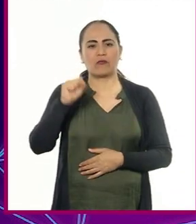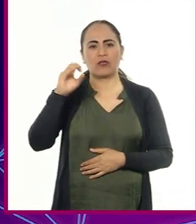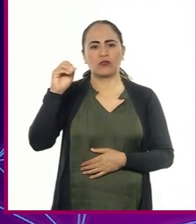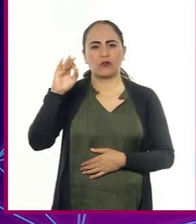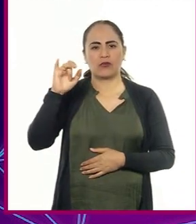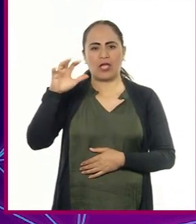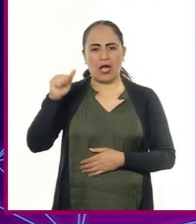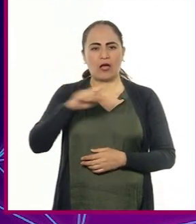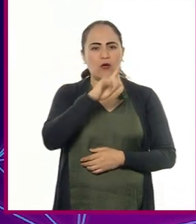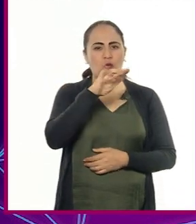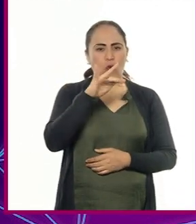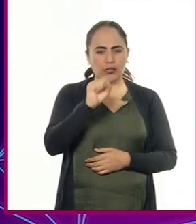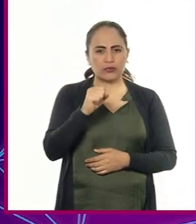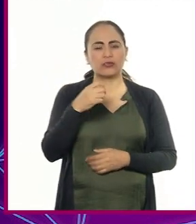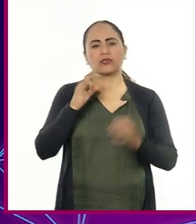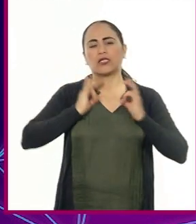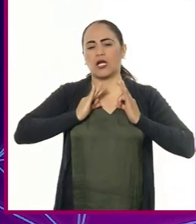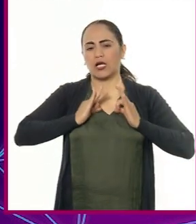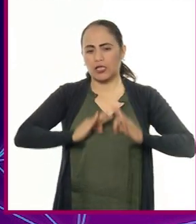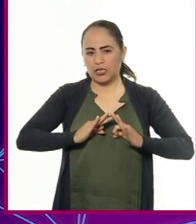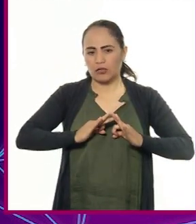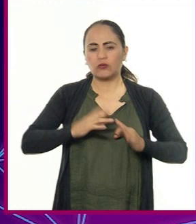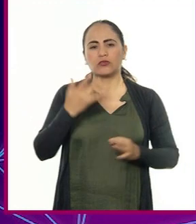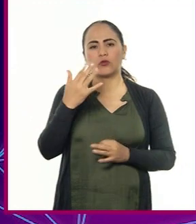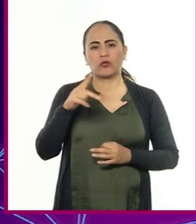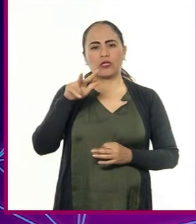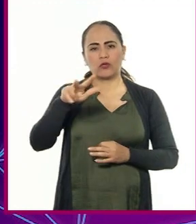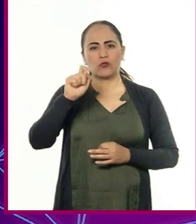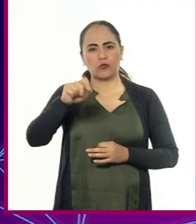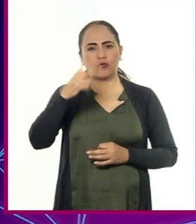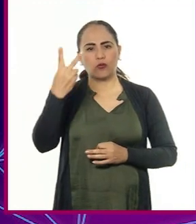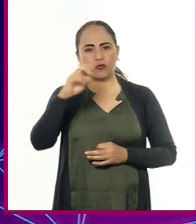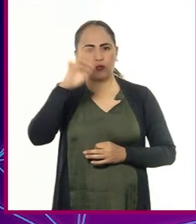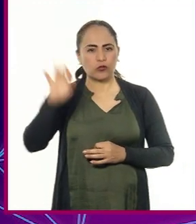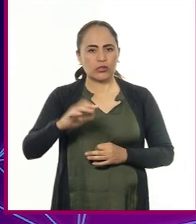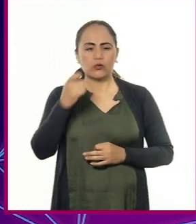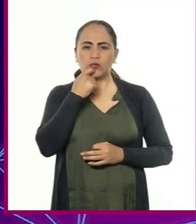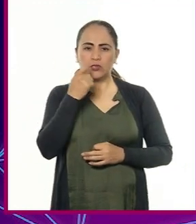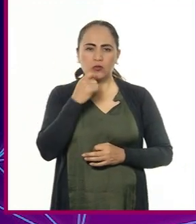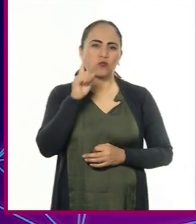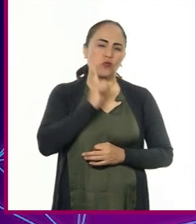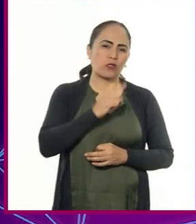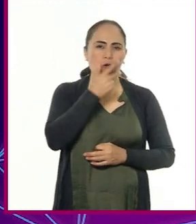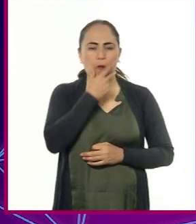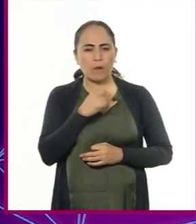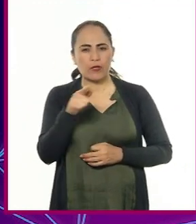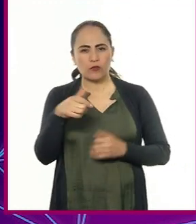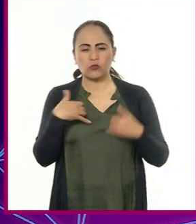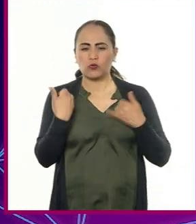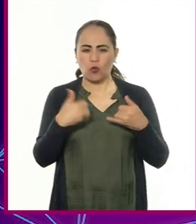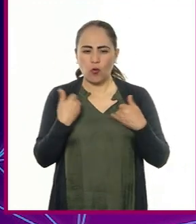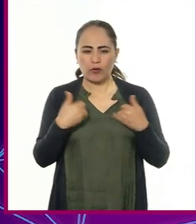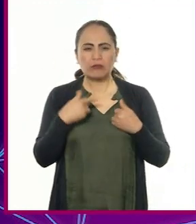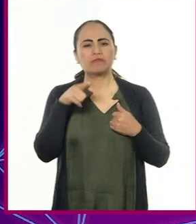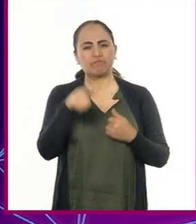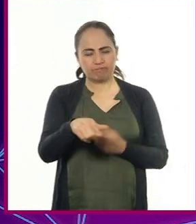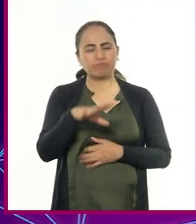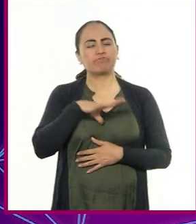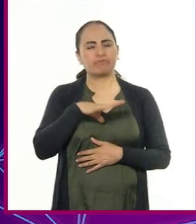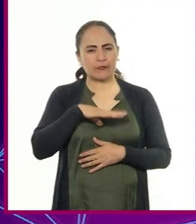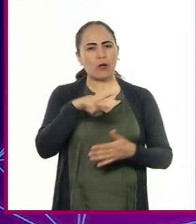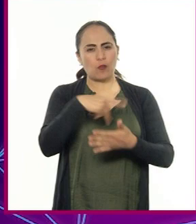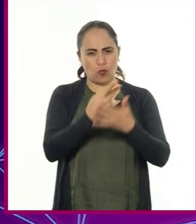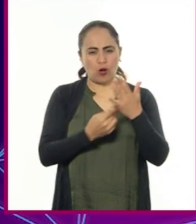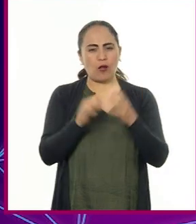Luis viven tranquilos, pues están dentro del 58.2% de niñas, niños y adolescentes que cuentan con algún